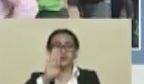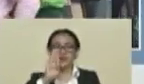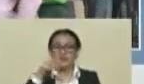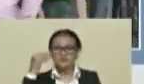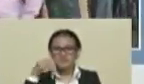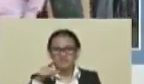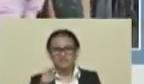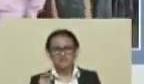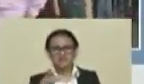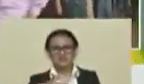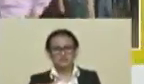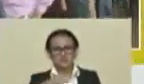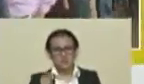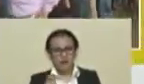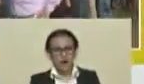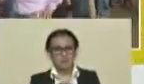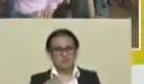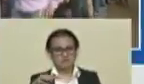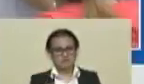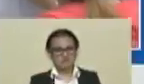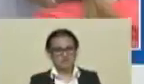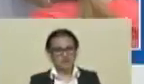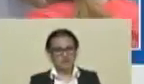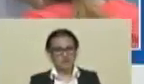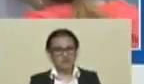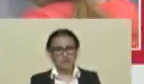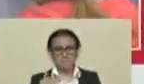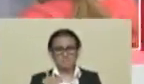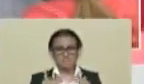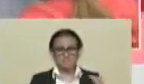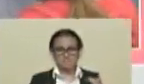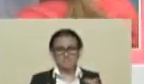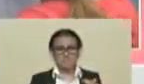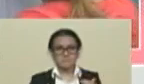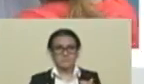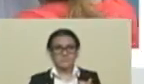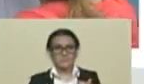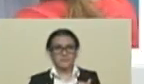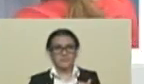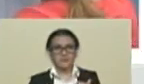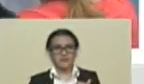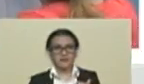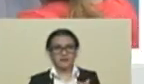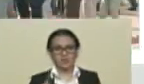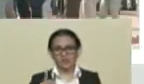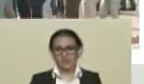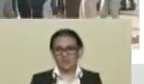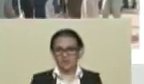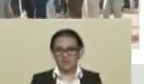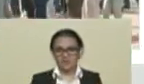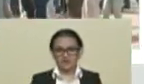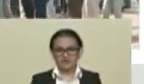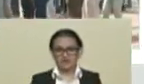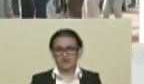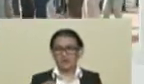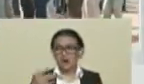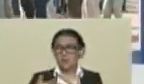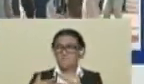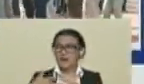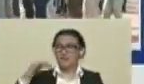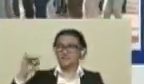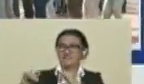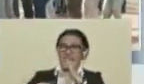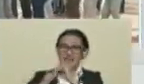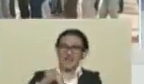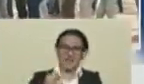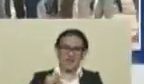transformar esta situación disminuyendo la dependencia de las transnacionales e